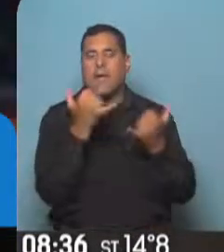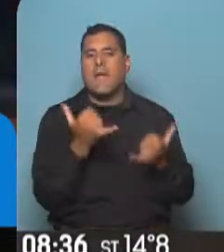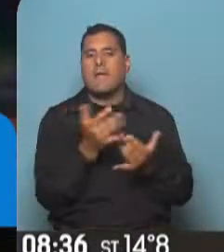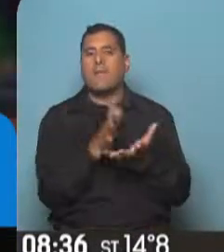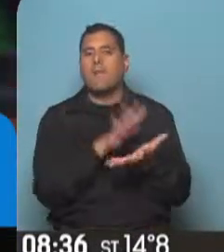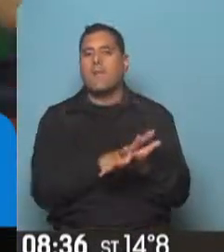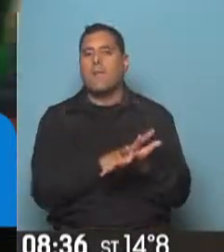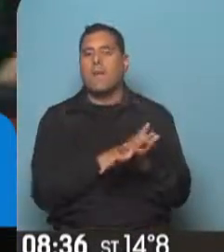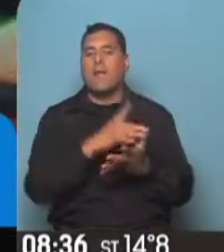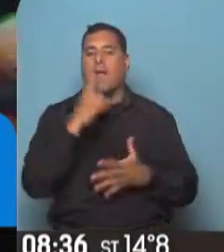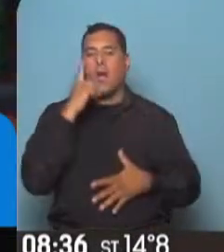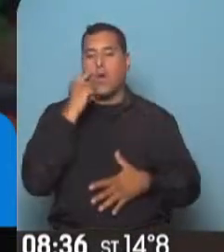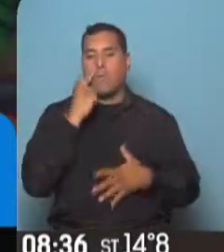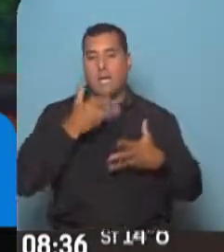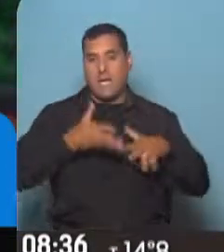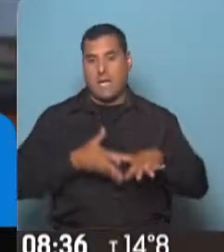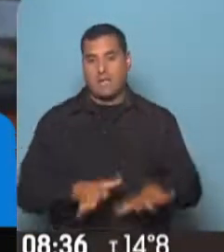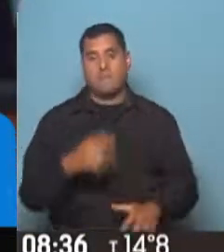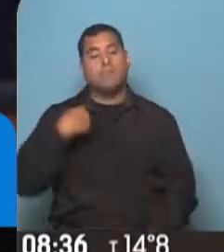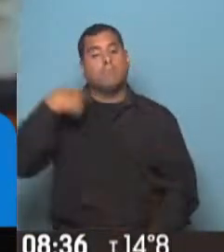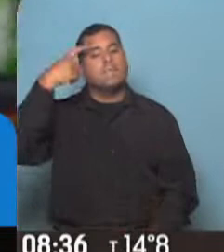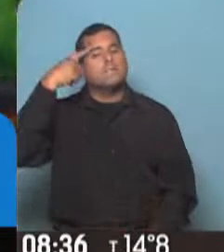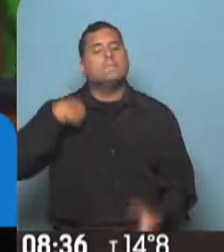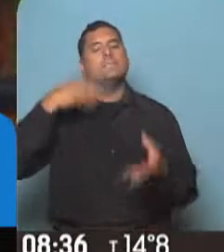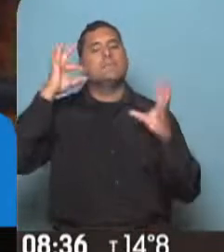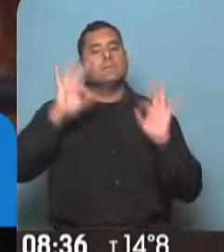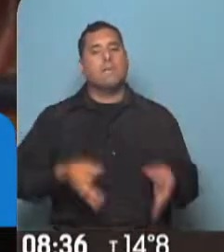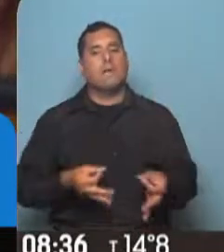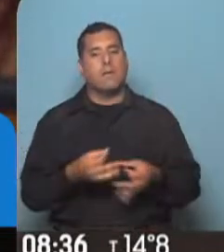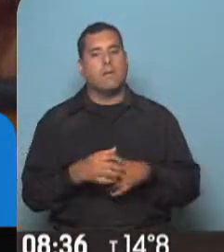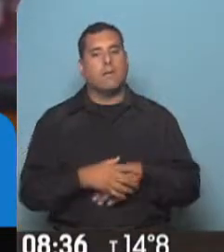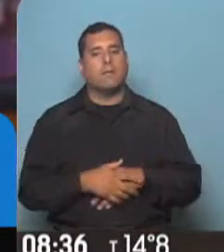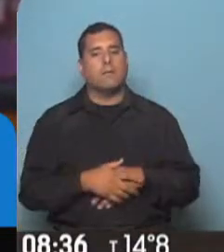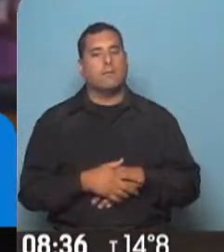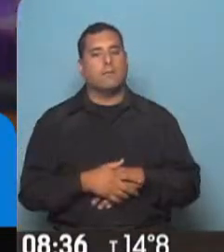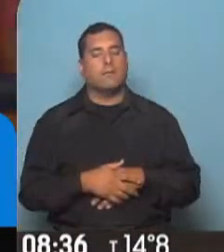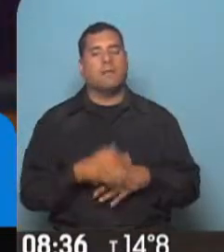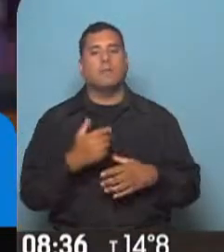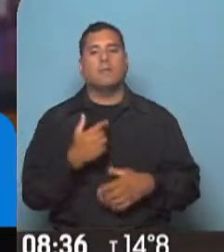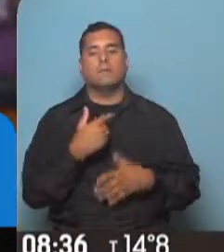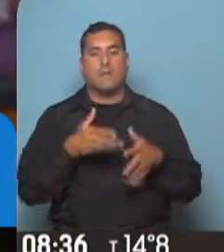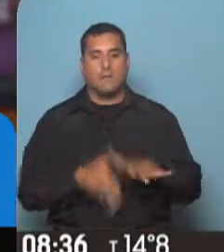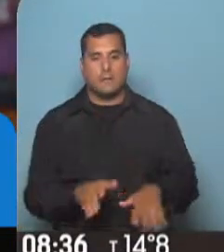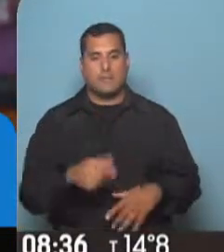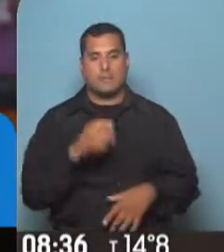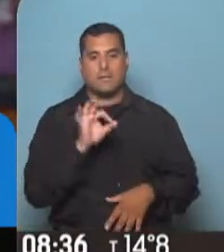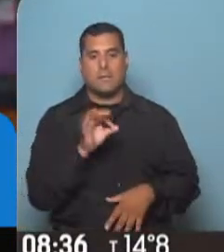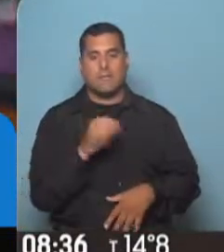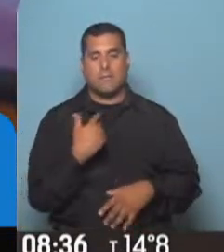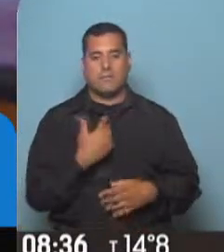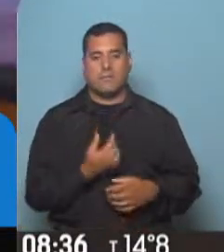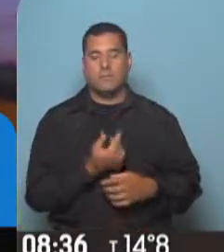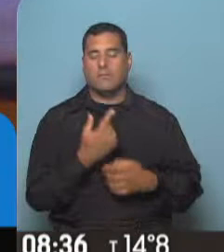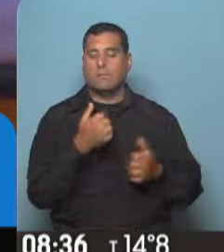privilegio los varones nacemos pensando o sabiendo digo y en el contexto de que nacemos del lado adecuado